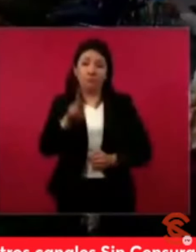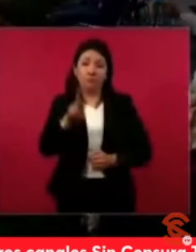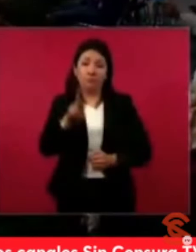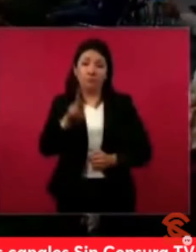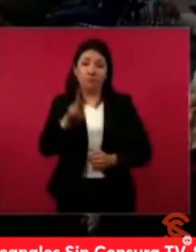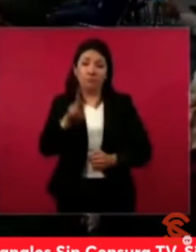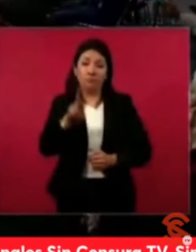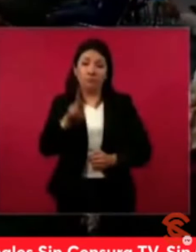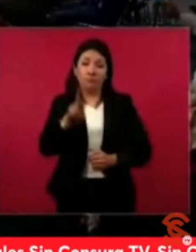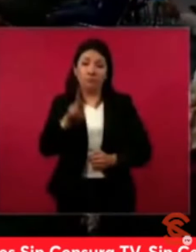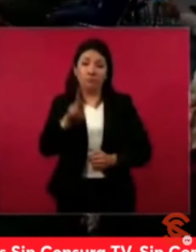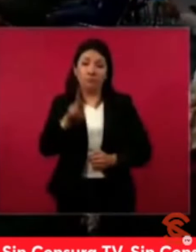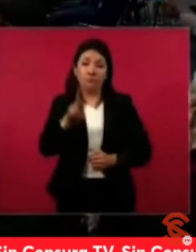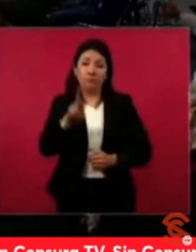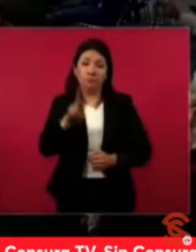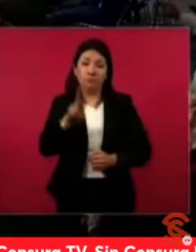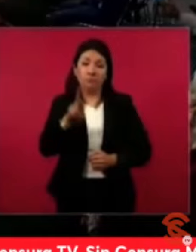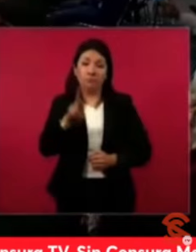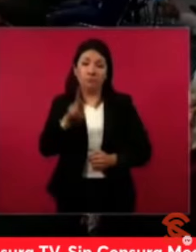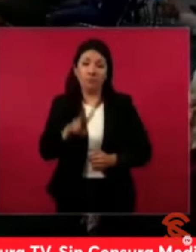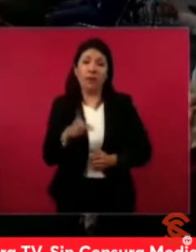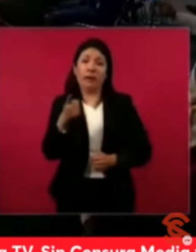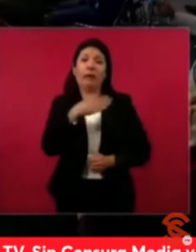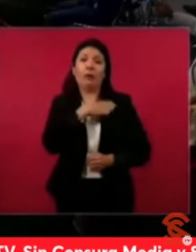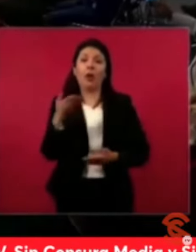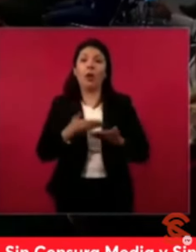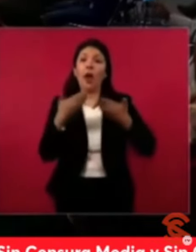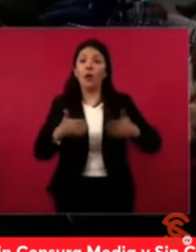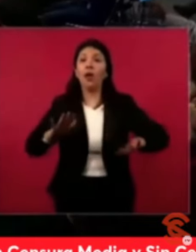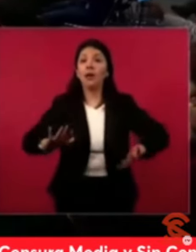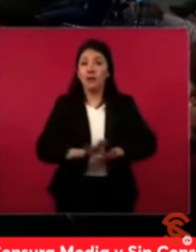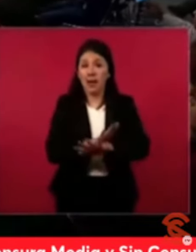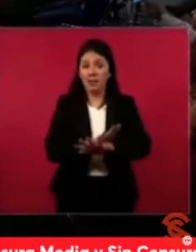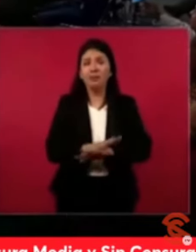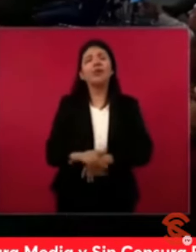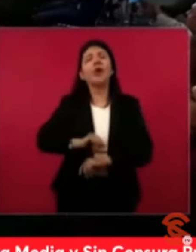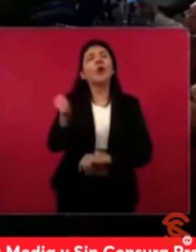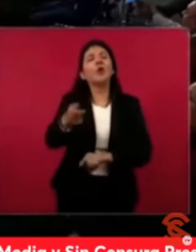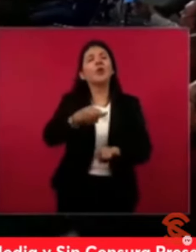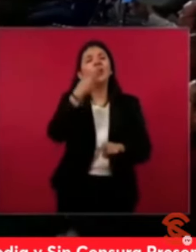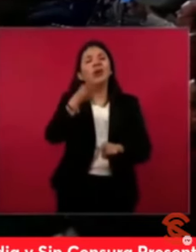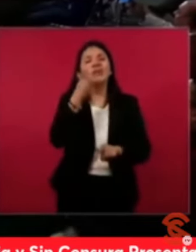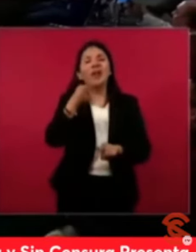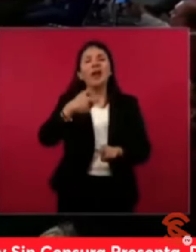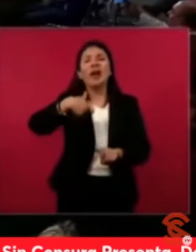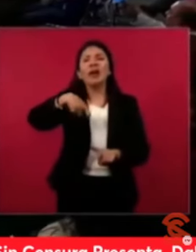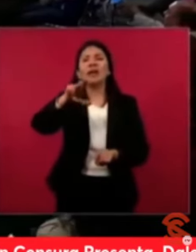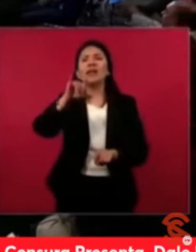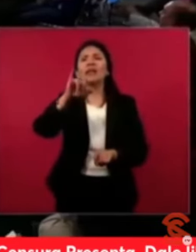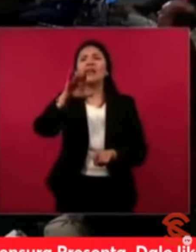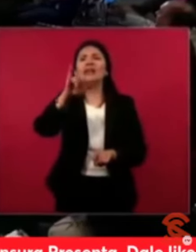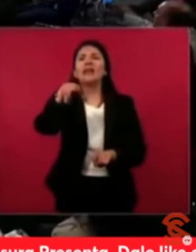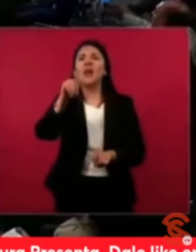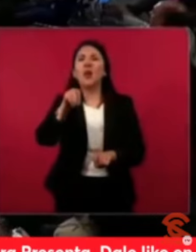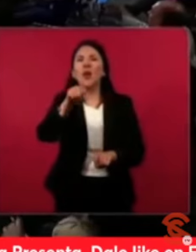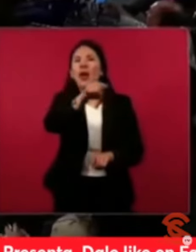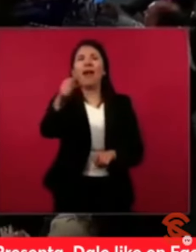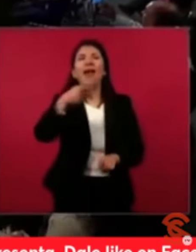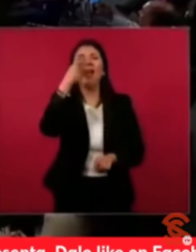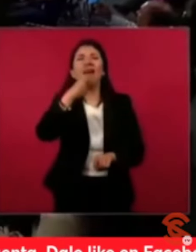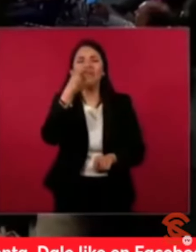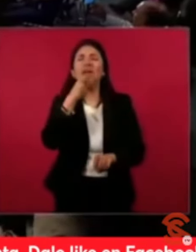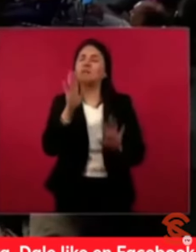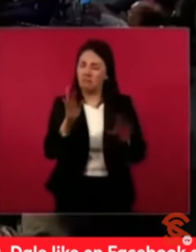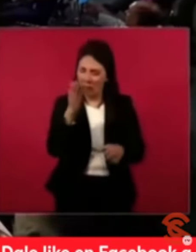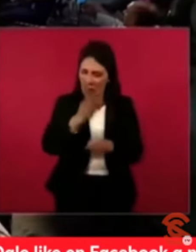Censura. Esto fue lo que dijo el presidente. Y lo de Quirino que por ahí me está pidiendo. Sí, de una vez,